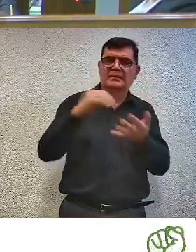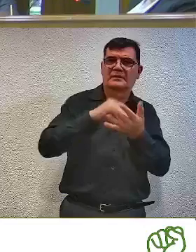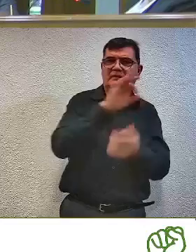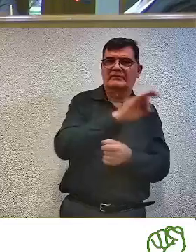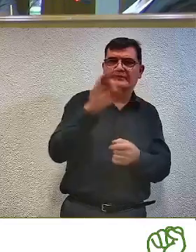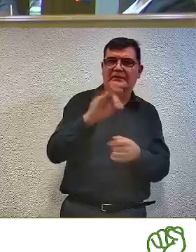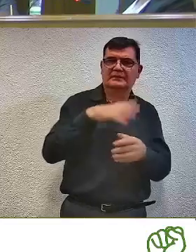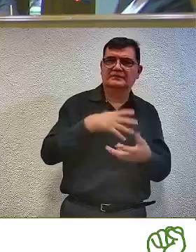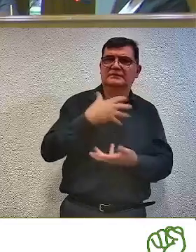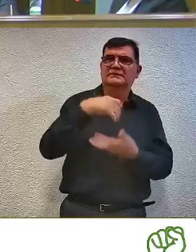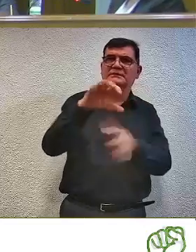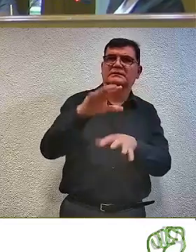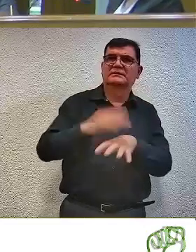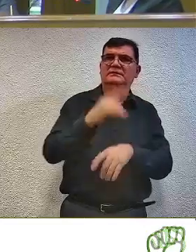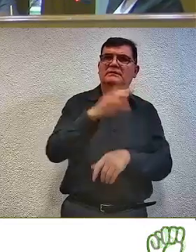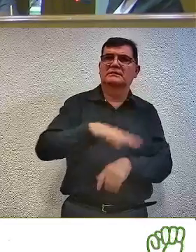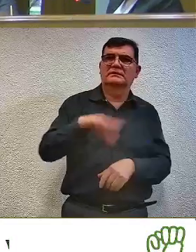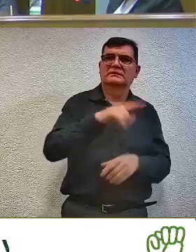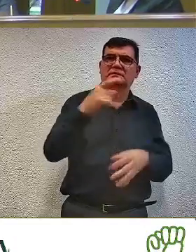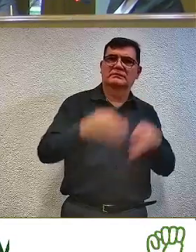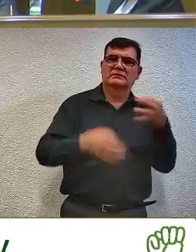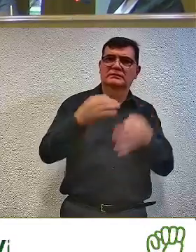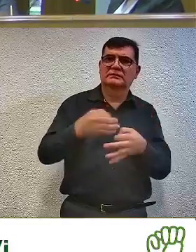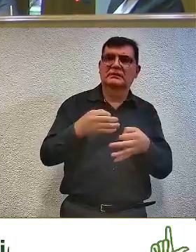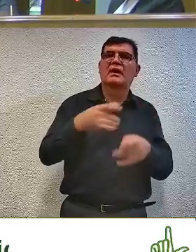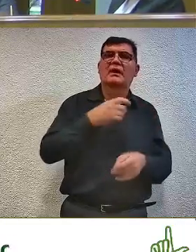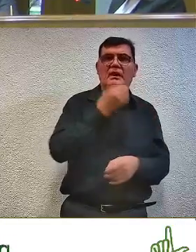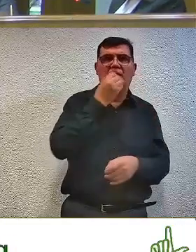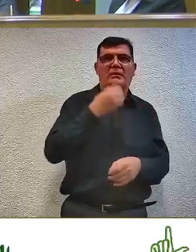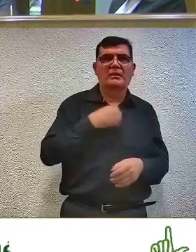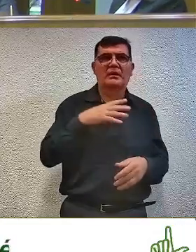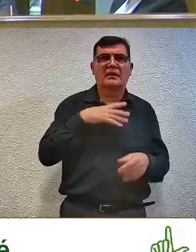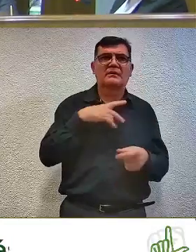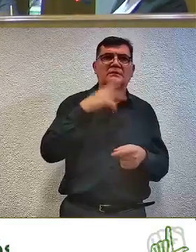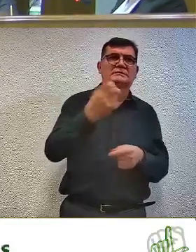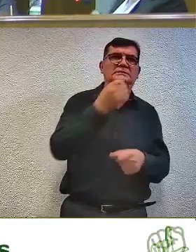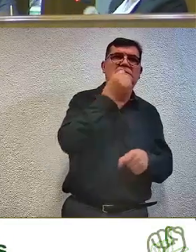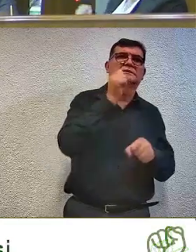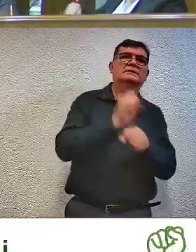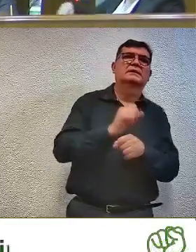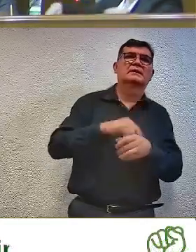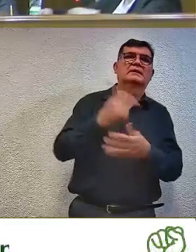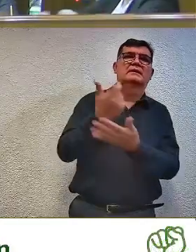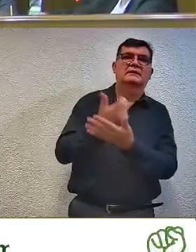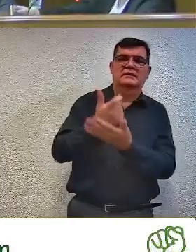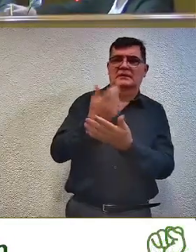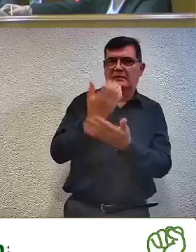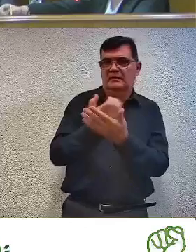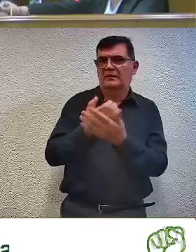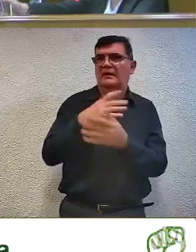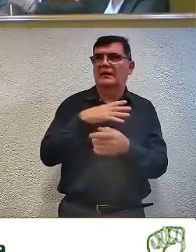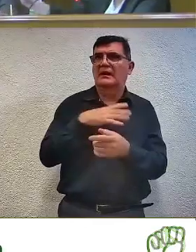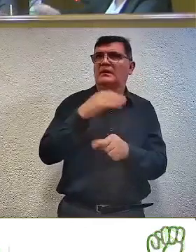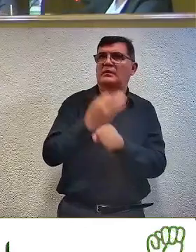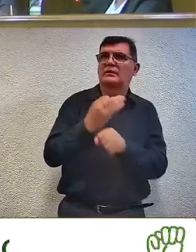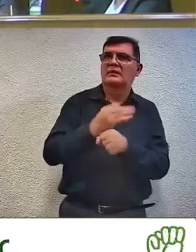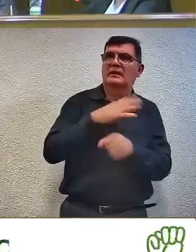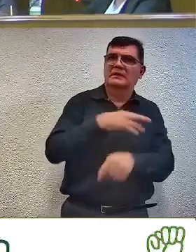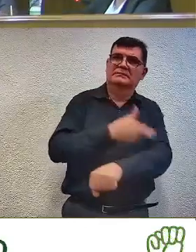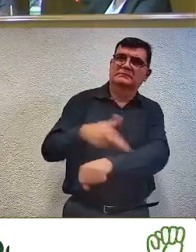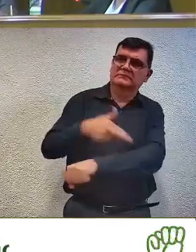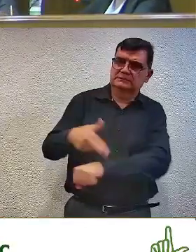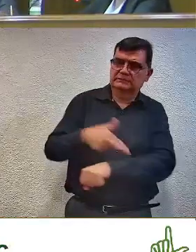de entrega durante la tramitación de este juicio, aunque al respecto la Secretaría de Finanzas y Administración informó se encontraba en trámite